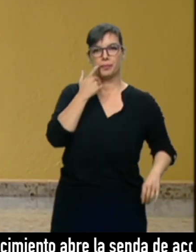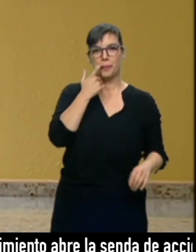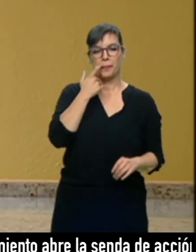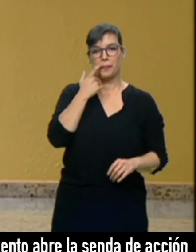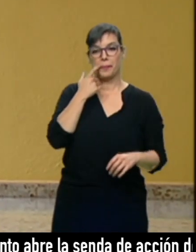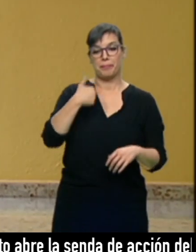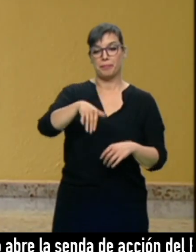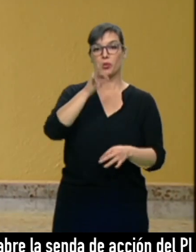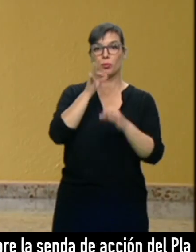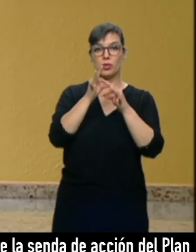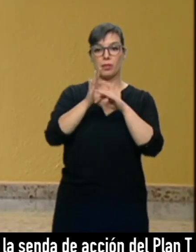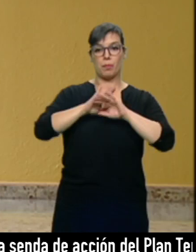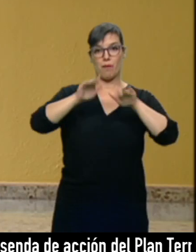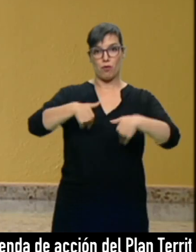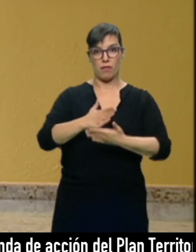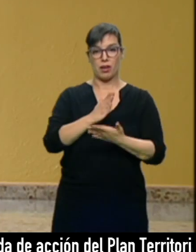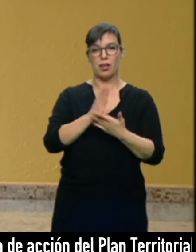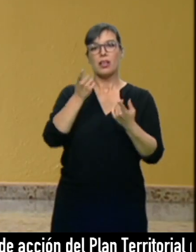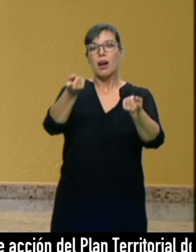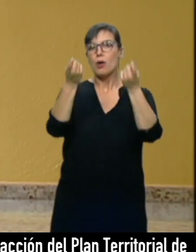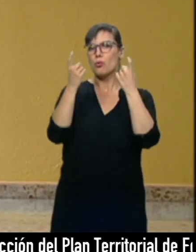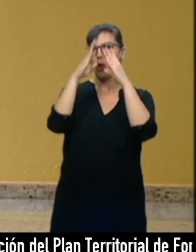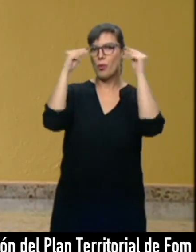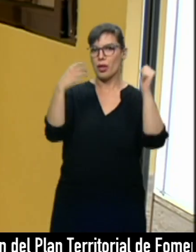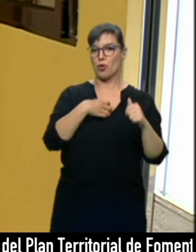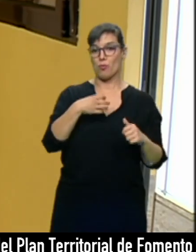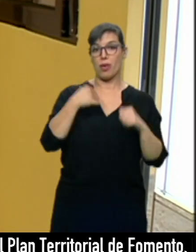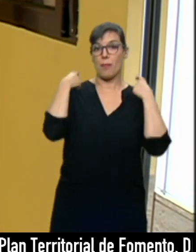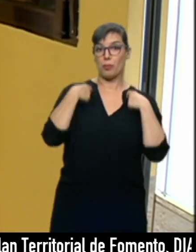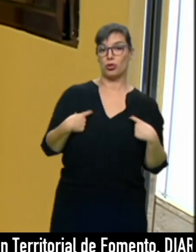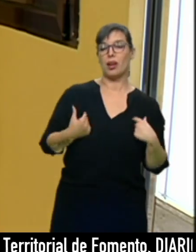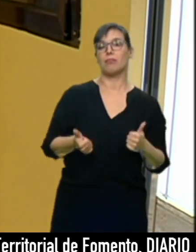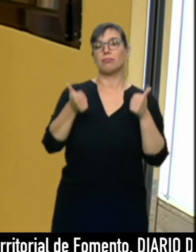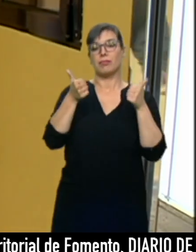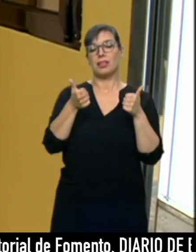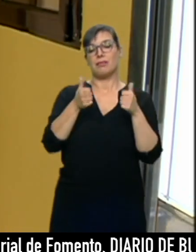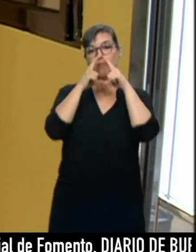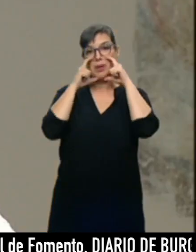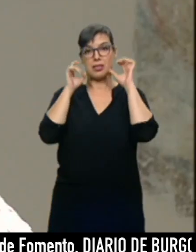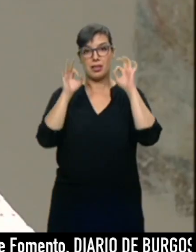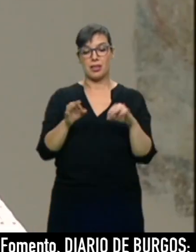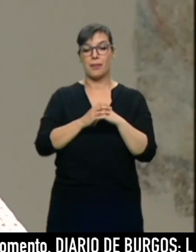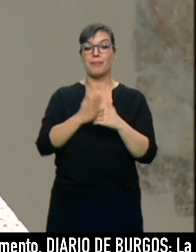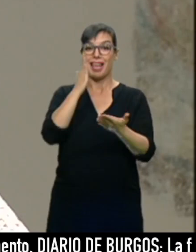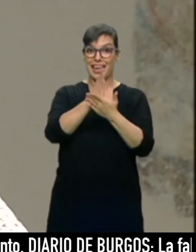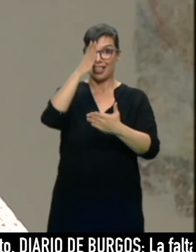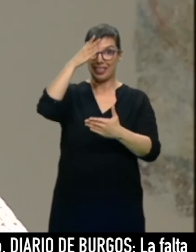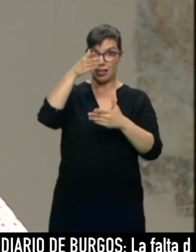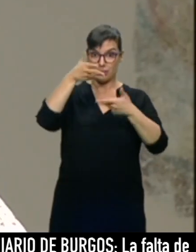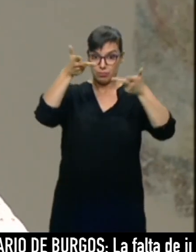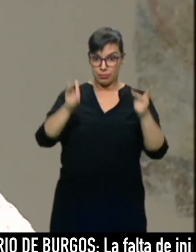En septiembre, para volver a clase, los alumnos no pueden olvidar la mochila y la mascarilla. Mientras estén en clase se podrá retirar la